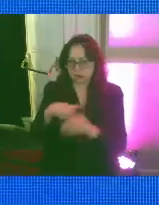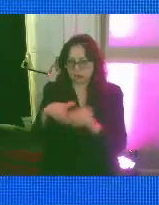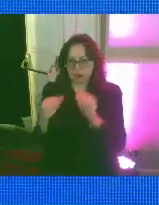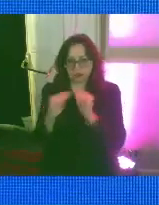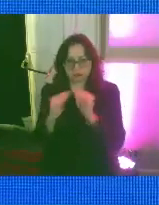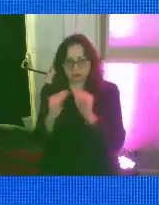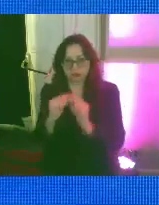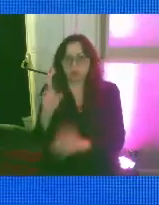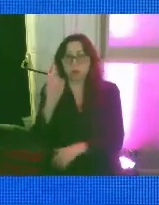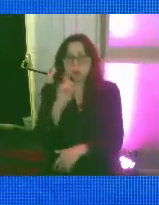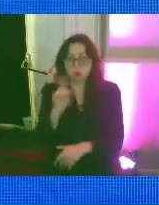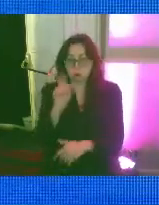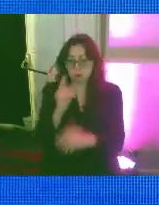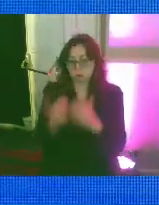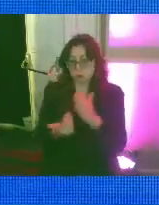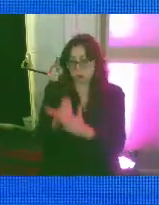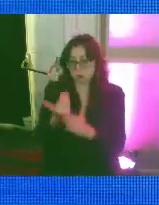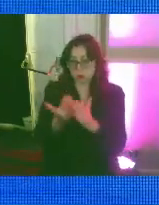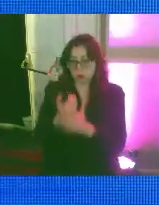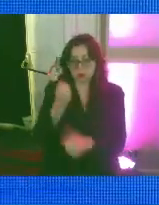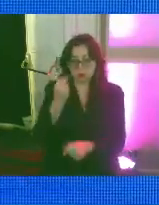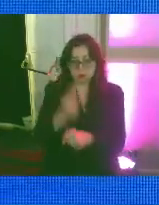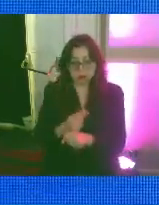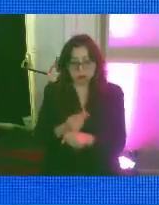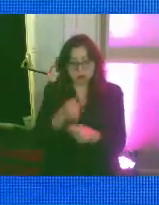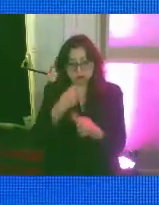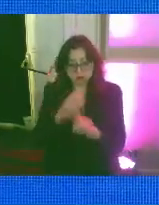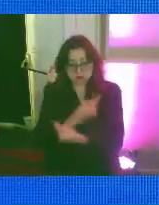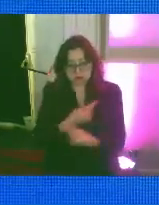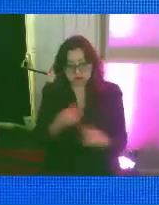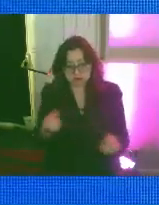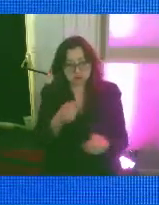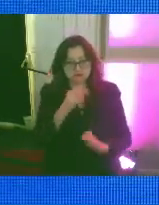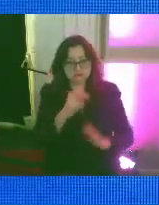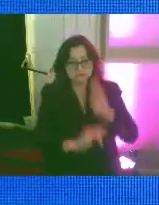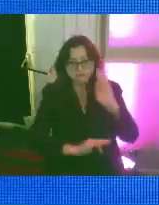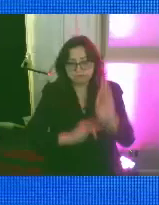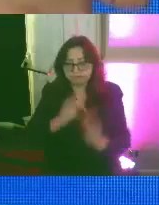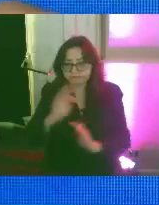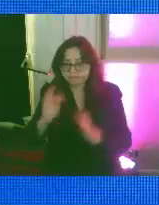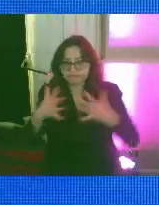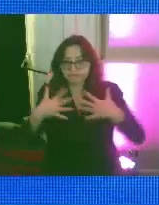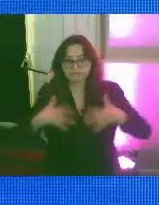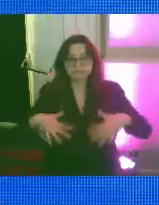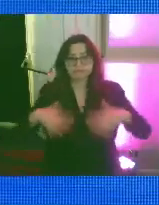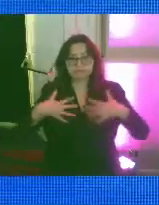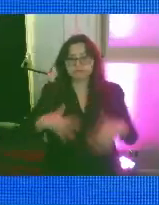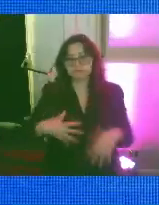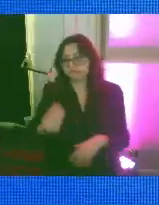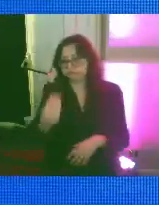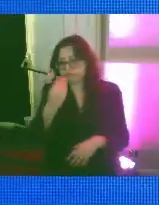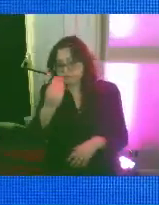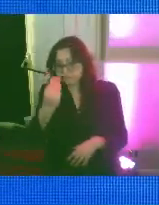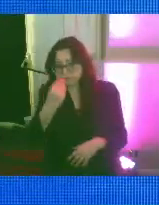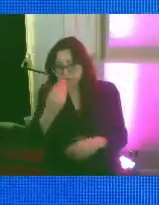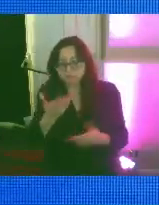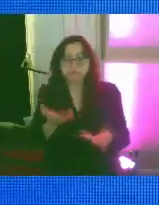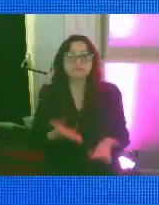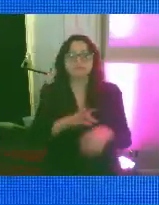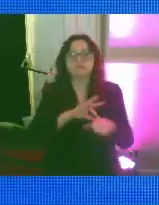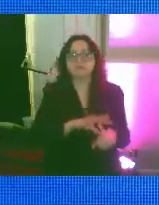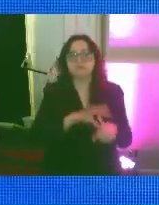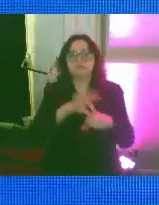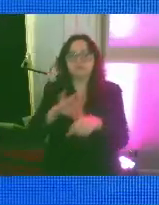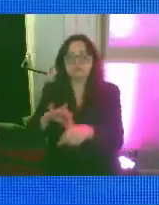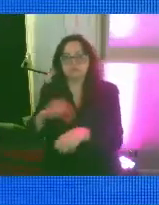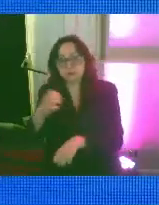mañana, cuidamos niños, los cambiamos, les damos de comer, los mandamos a la escuela. Mientras los llevamos a la escuela, probablemente